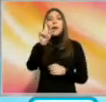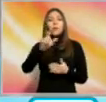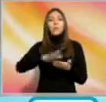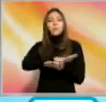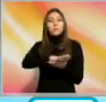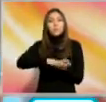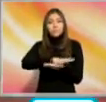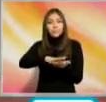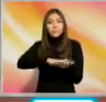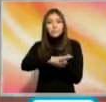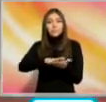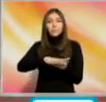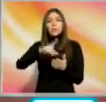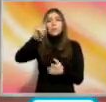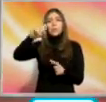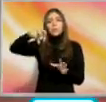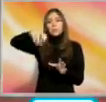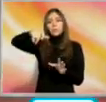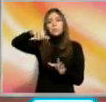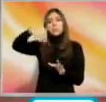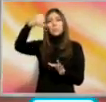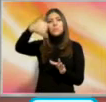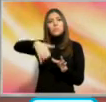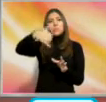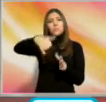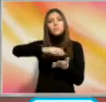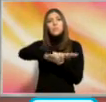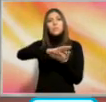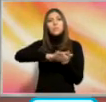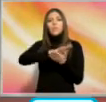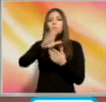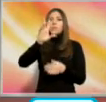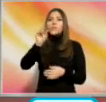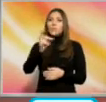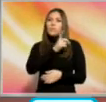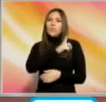lava los platos, abre la llave completa mientras enjabona, o sea, la verdad es que